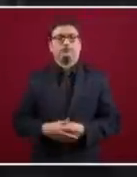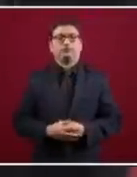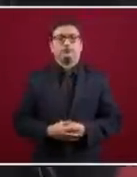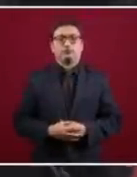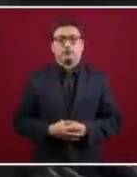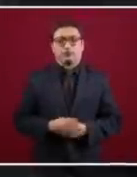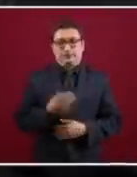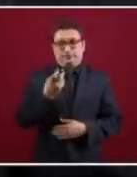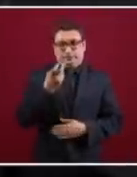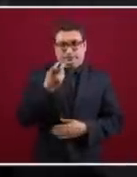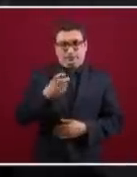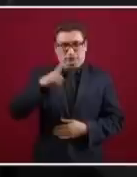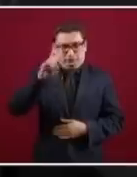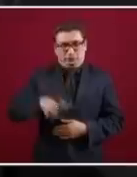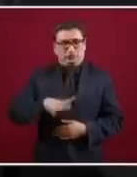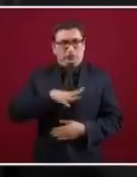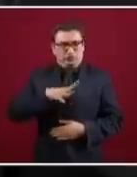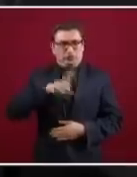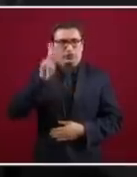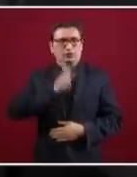y eso hay constancia